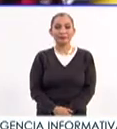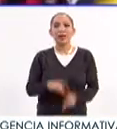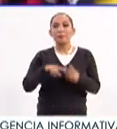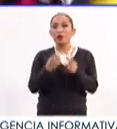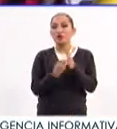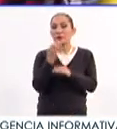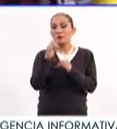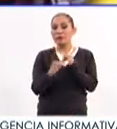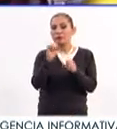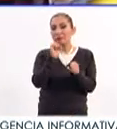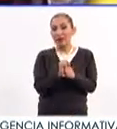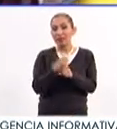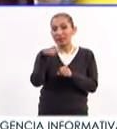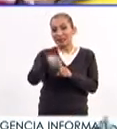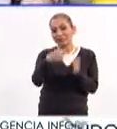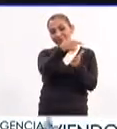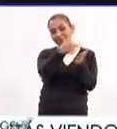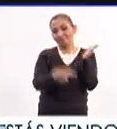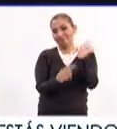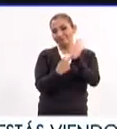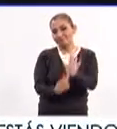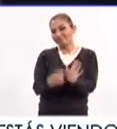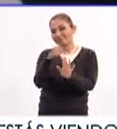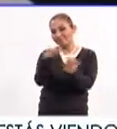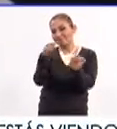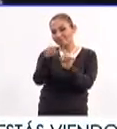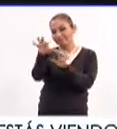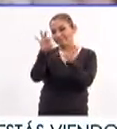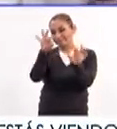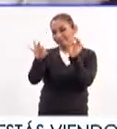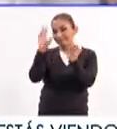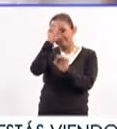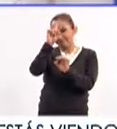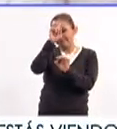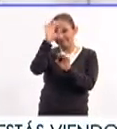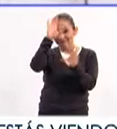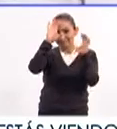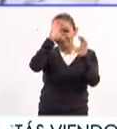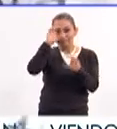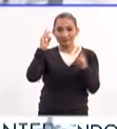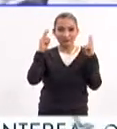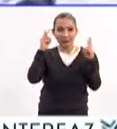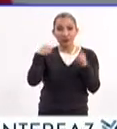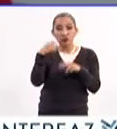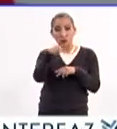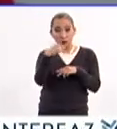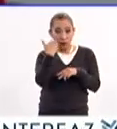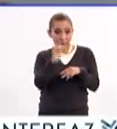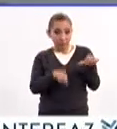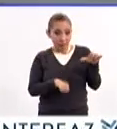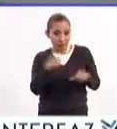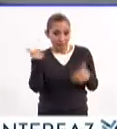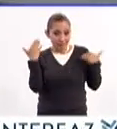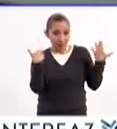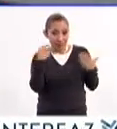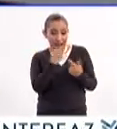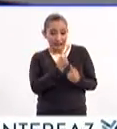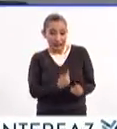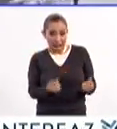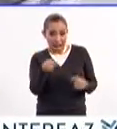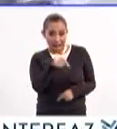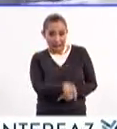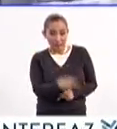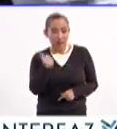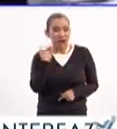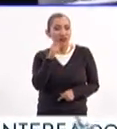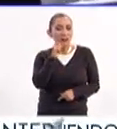Inicia un nuevo fin de semana y aquí te presentamos una serie de recomendaciones culturales. ¿Buscas una actividad divertida para tus